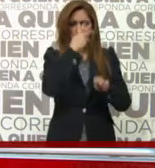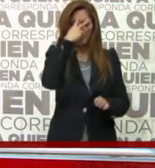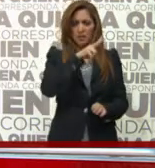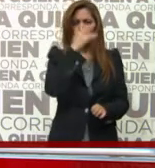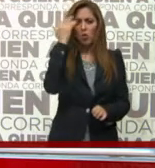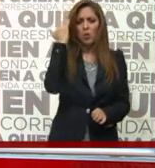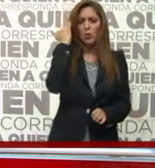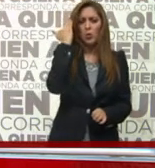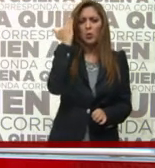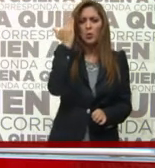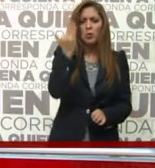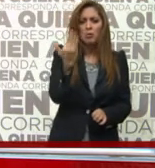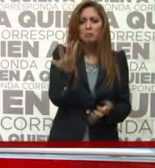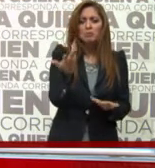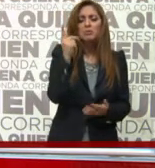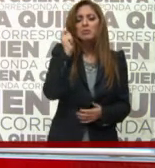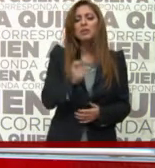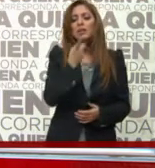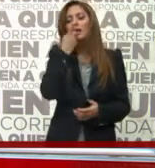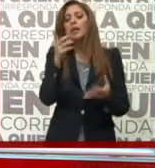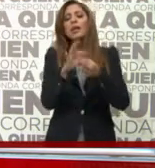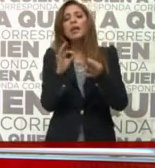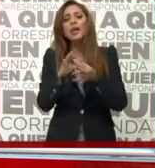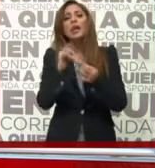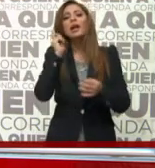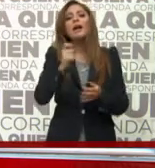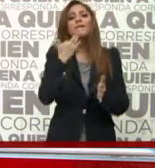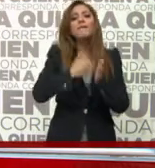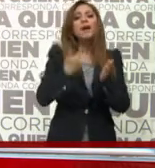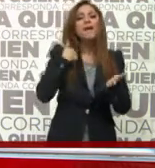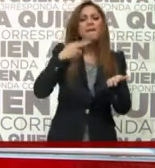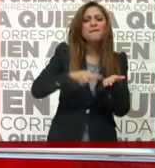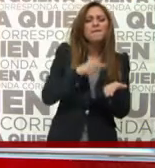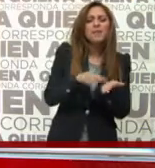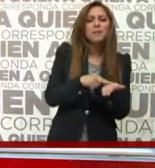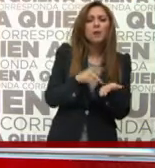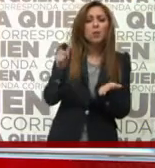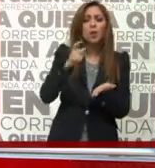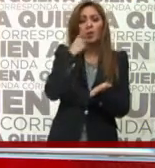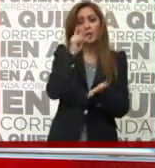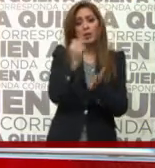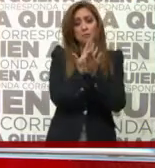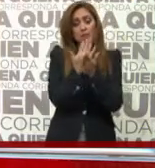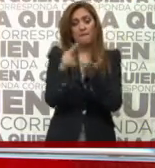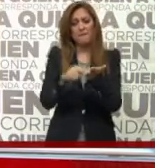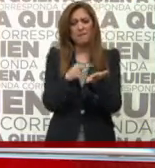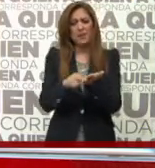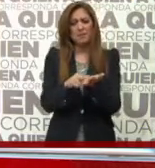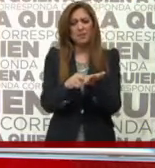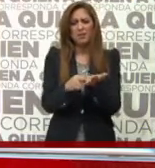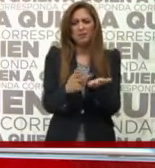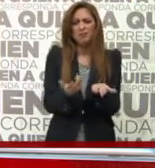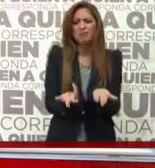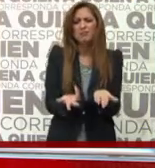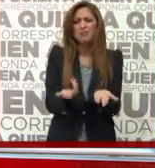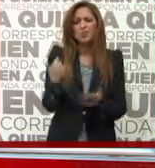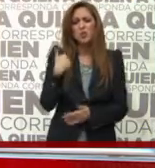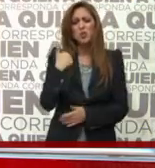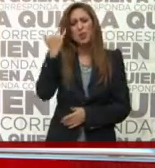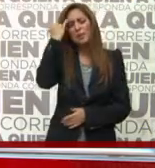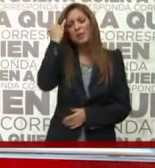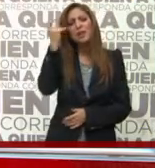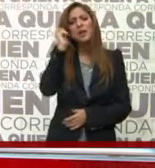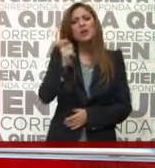lento. Y me encanta que me digan que hay cosas que están para firma. A veces cuando me dicen, es que está en firma, está para firma, me imagino